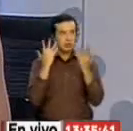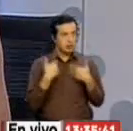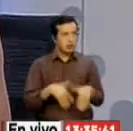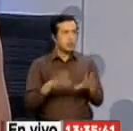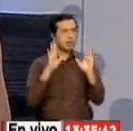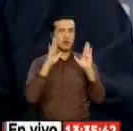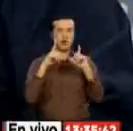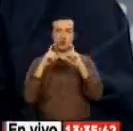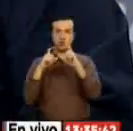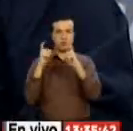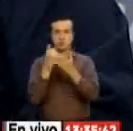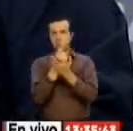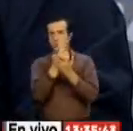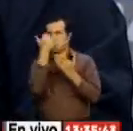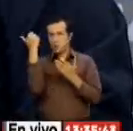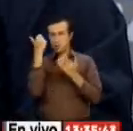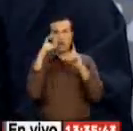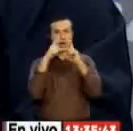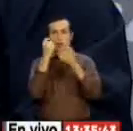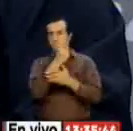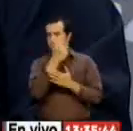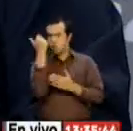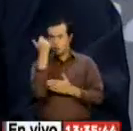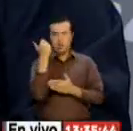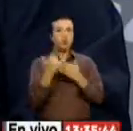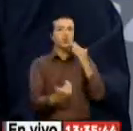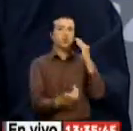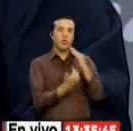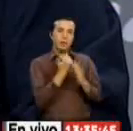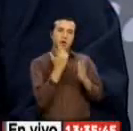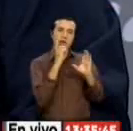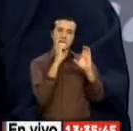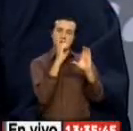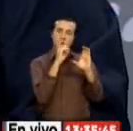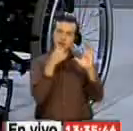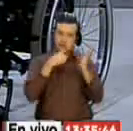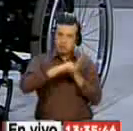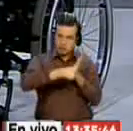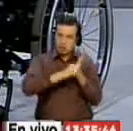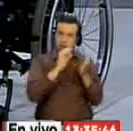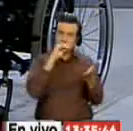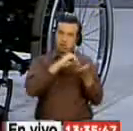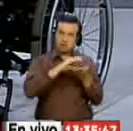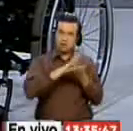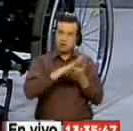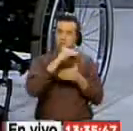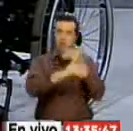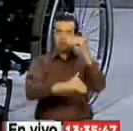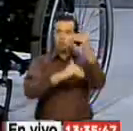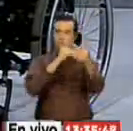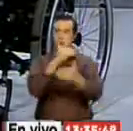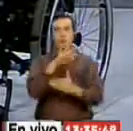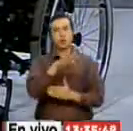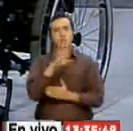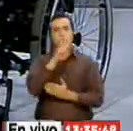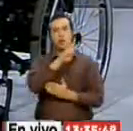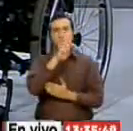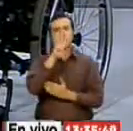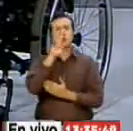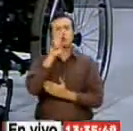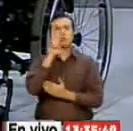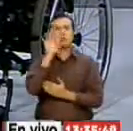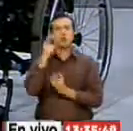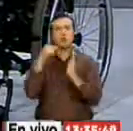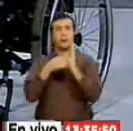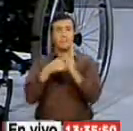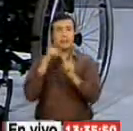desaparece el desaparecería de el carnet. Lógicamente, eso lo haríamos progresivamente la atención, porque cerca de 429